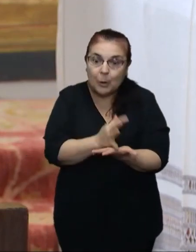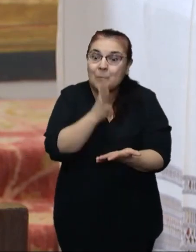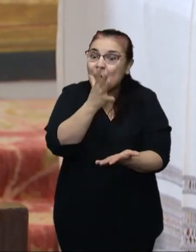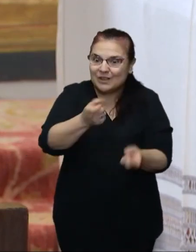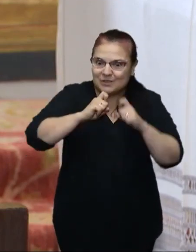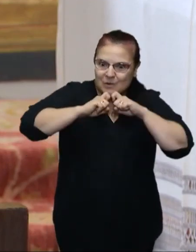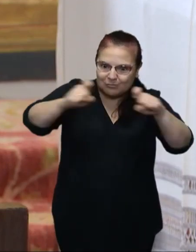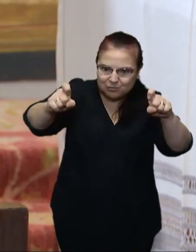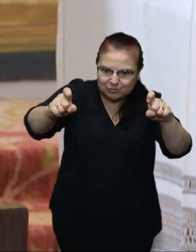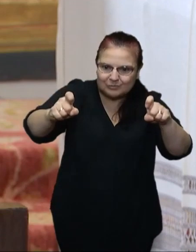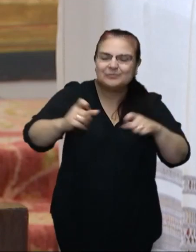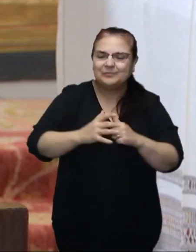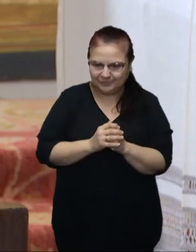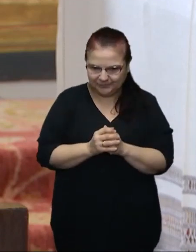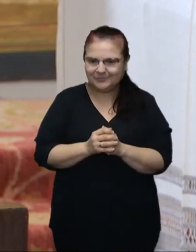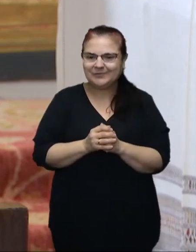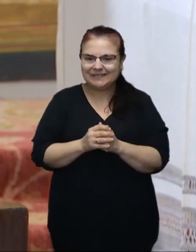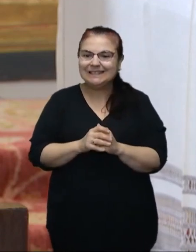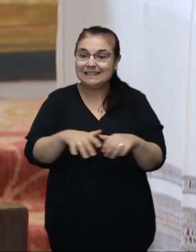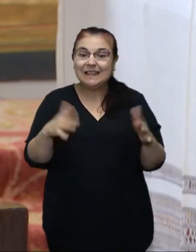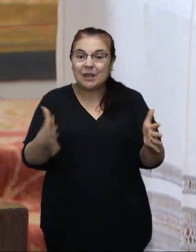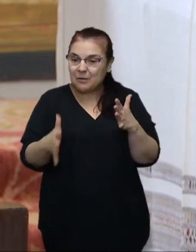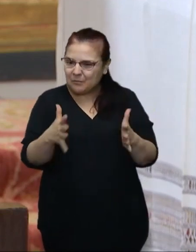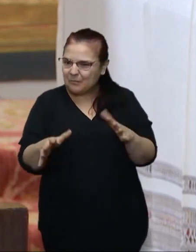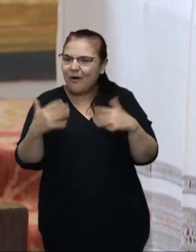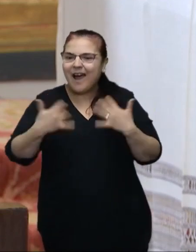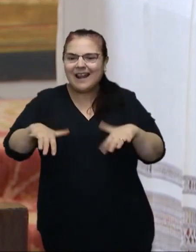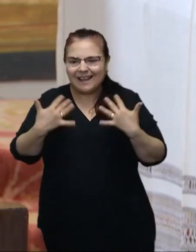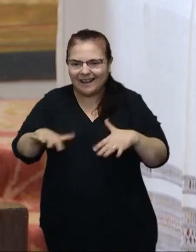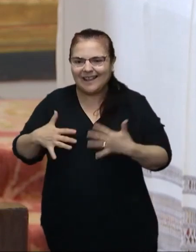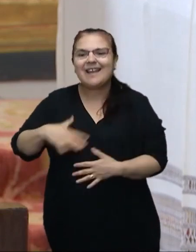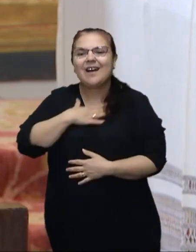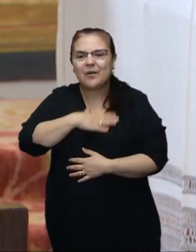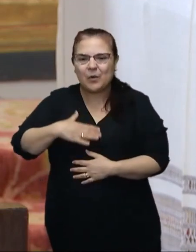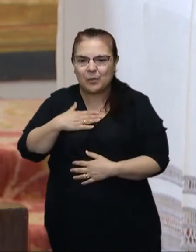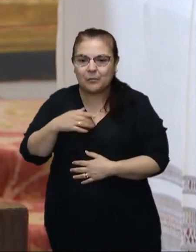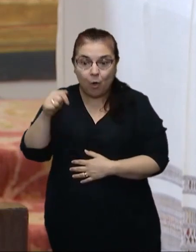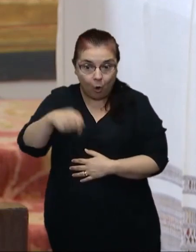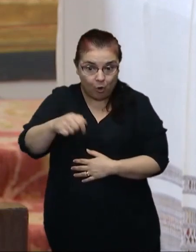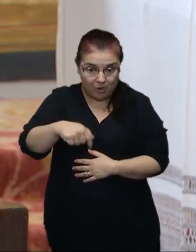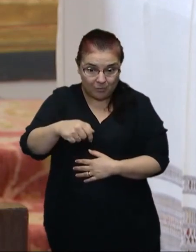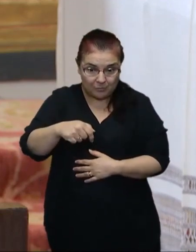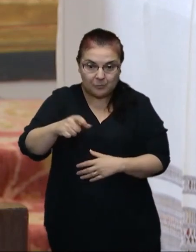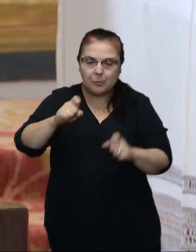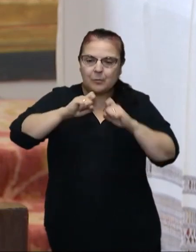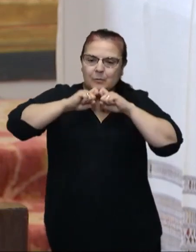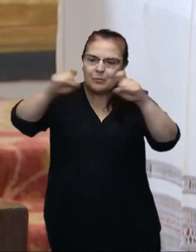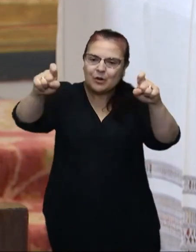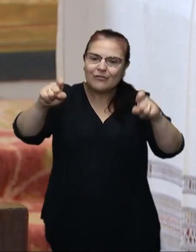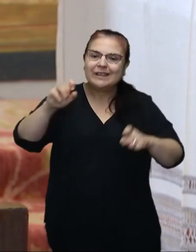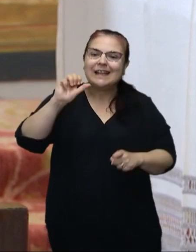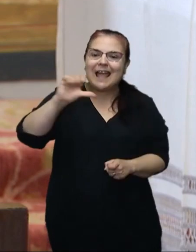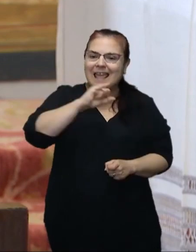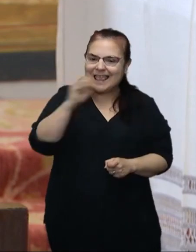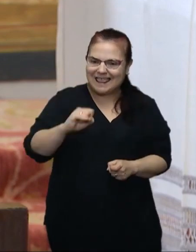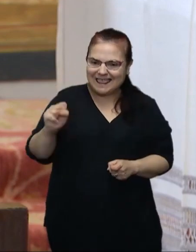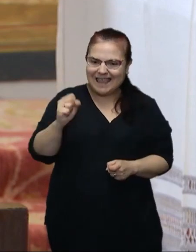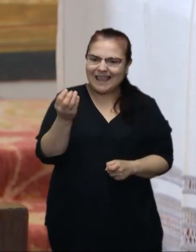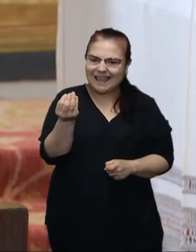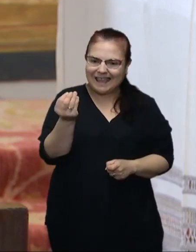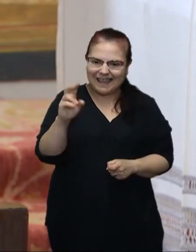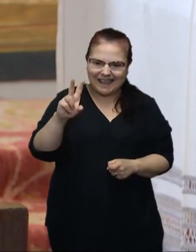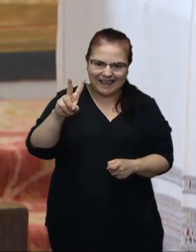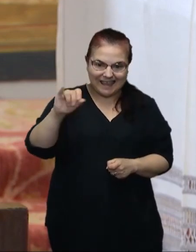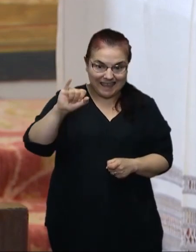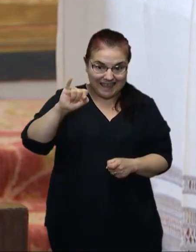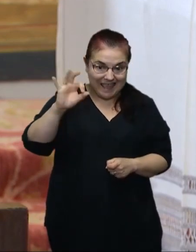anunciaba tiempos de alegría y tiempos de gozo. Hoy el profeta Ezequiel, que es el que hemos leído